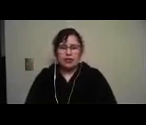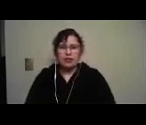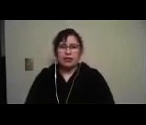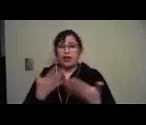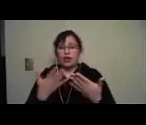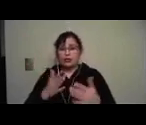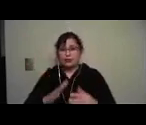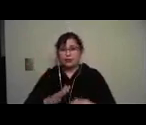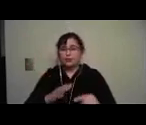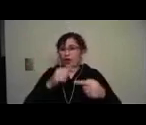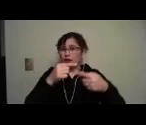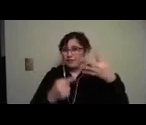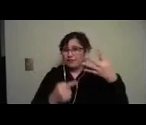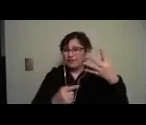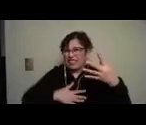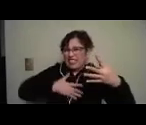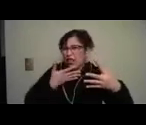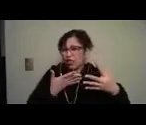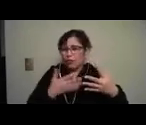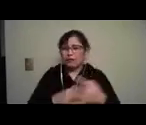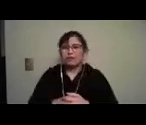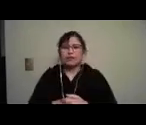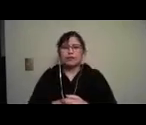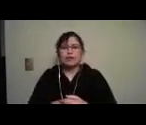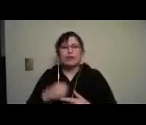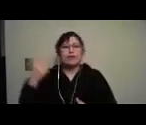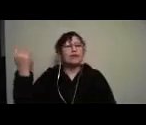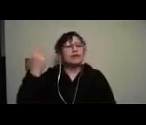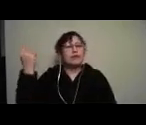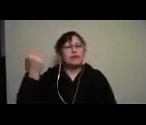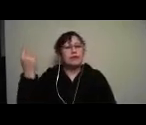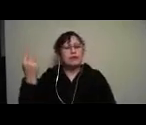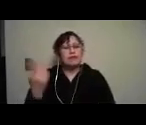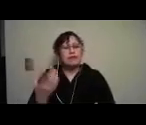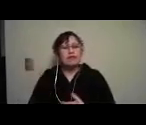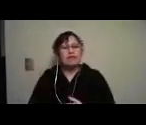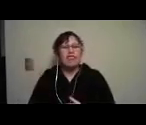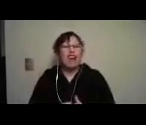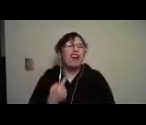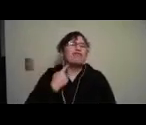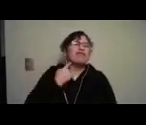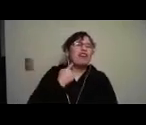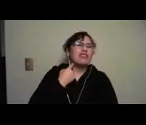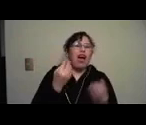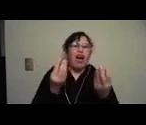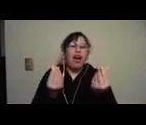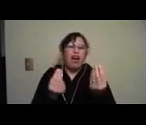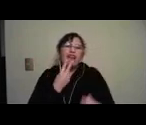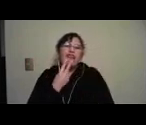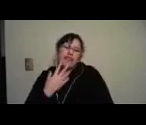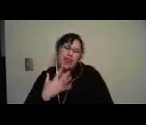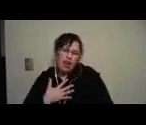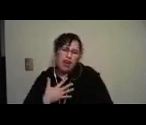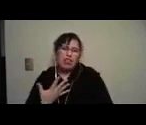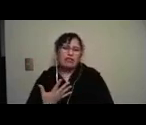Los síntomas de la demencia, de toda la demencia en general, repercuten sobre la calidad de vida de las personas, sobre los hábitos, sobre